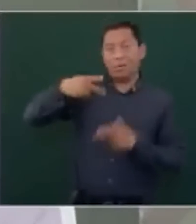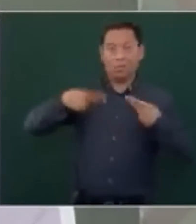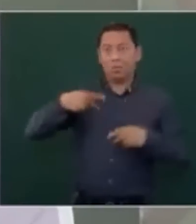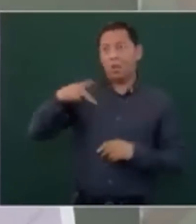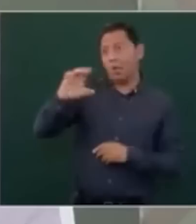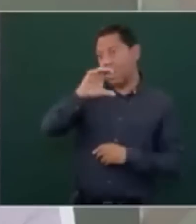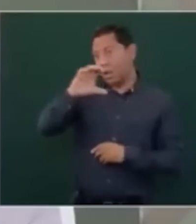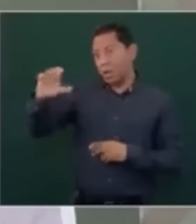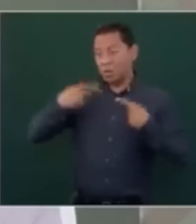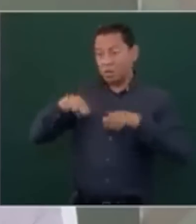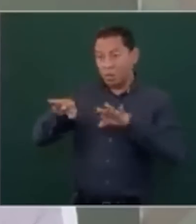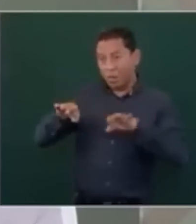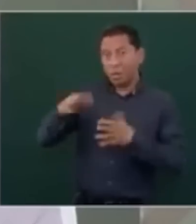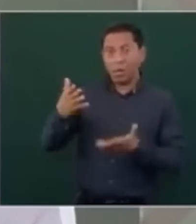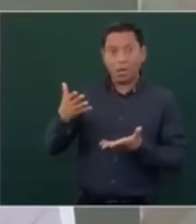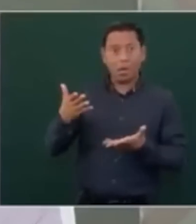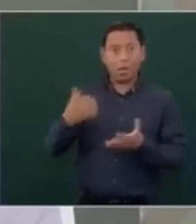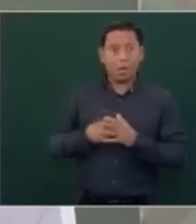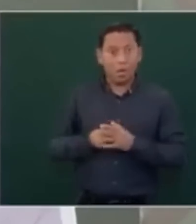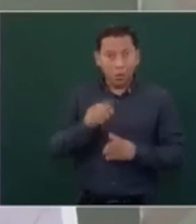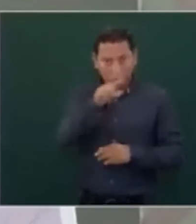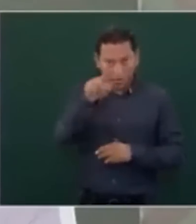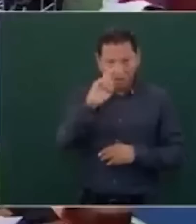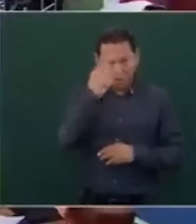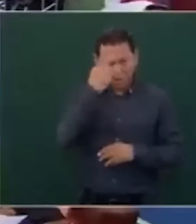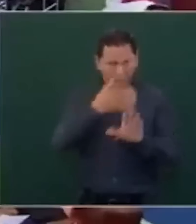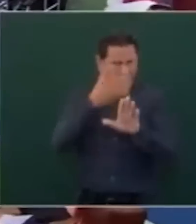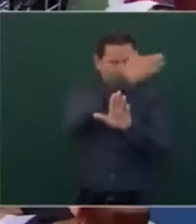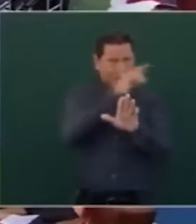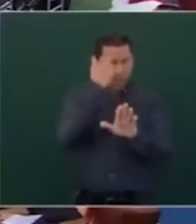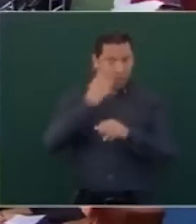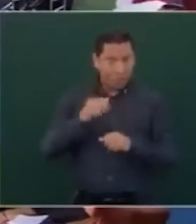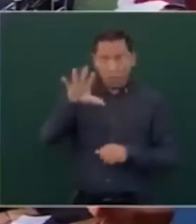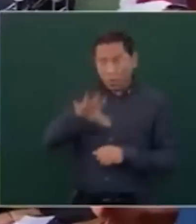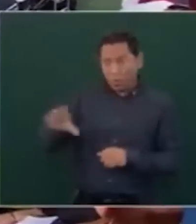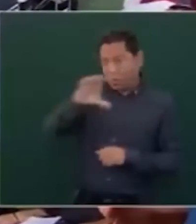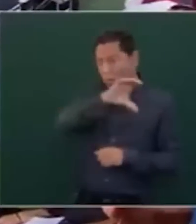campesinos. Acuérdense que privatizaron el ejido,